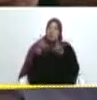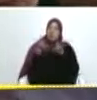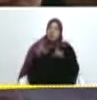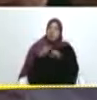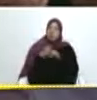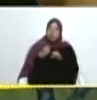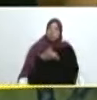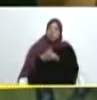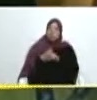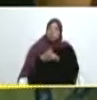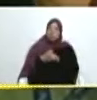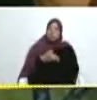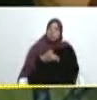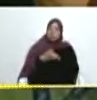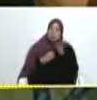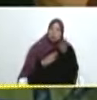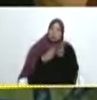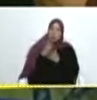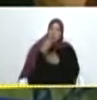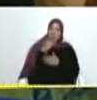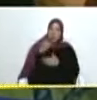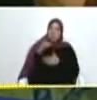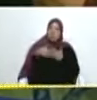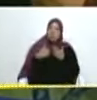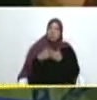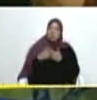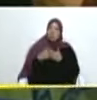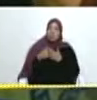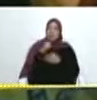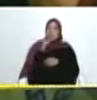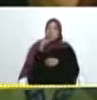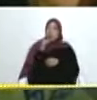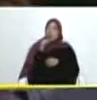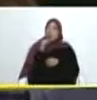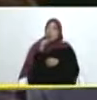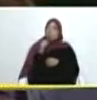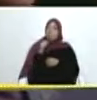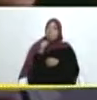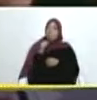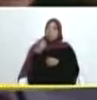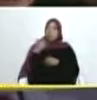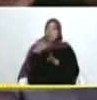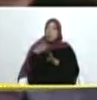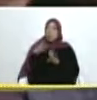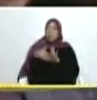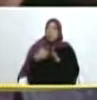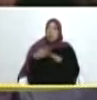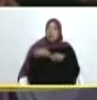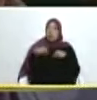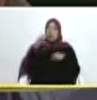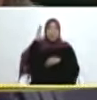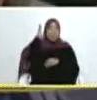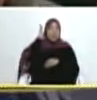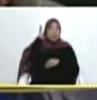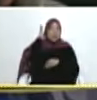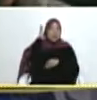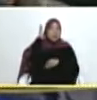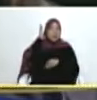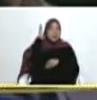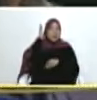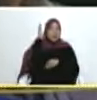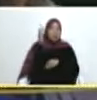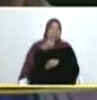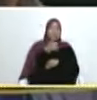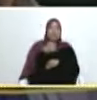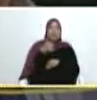que está a punto de llevarnos a un quiebre climático y que nosotros debemos tomar en cuenta cada uno de